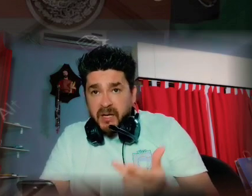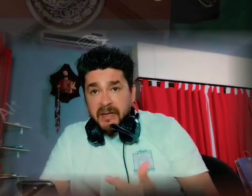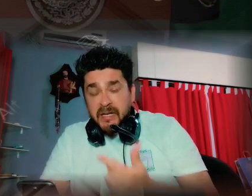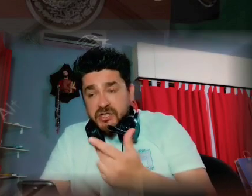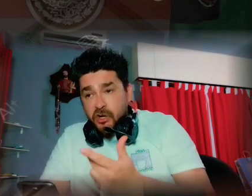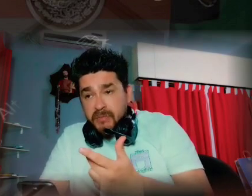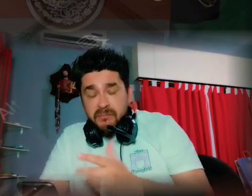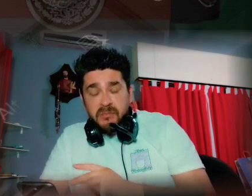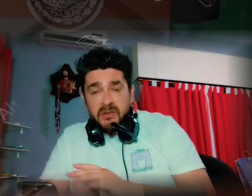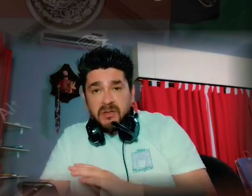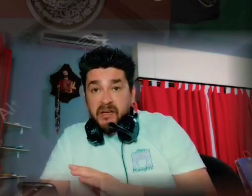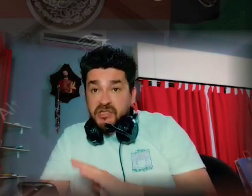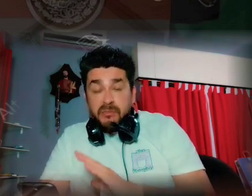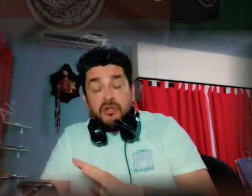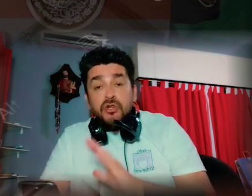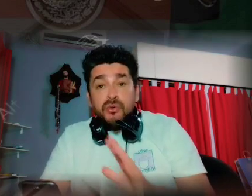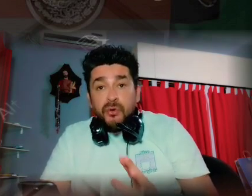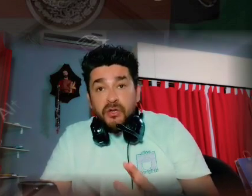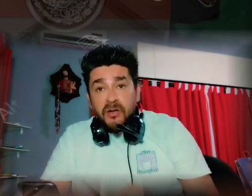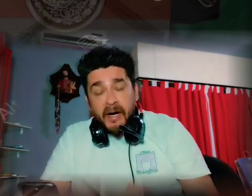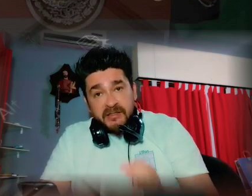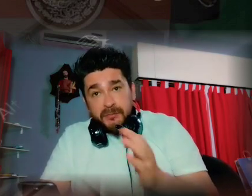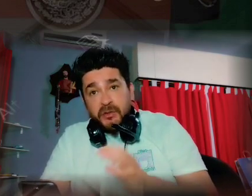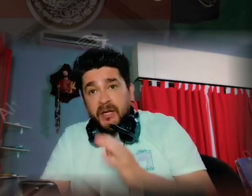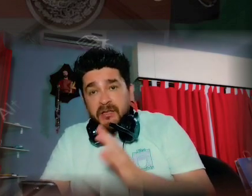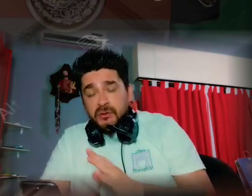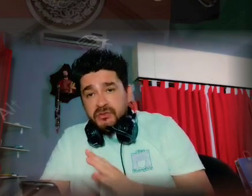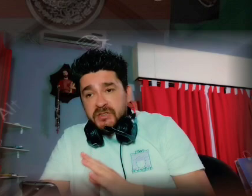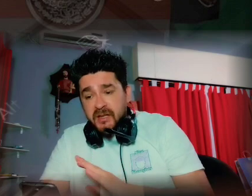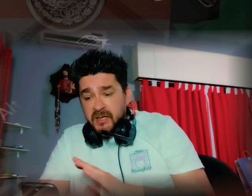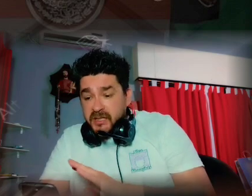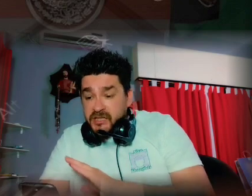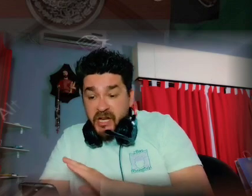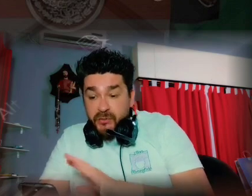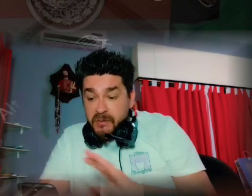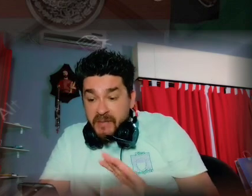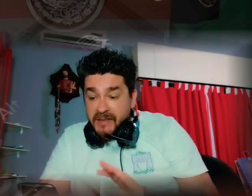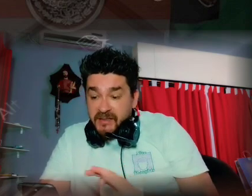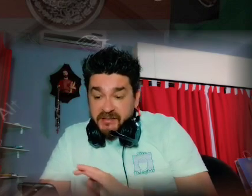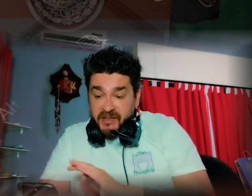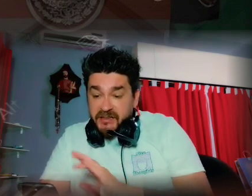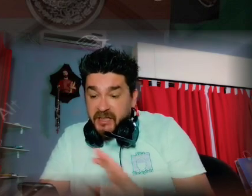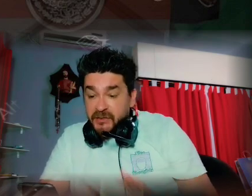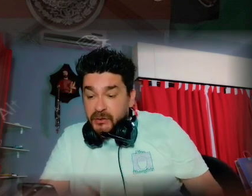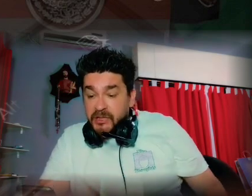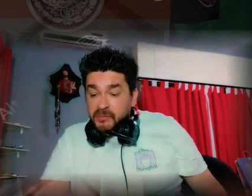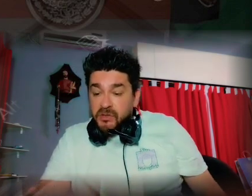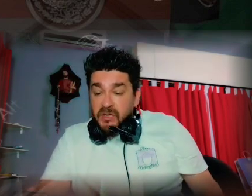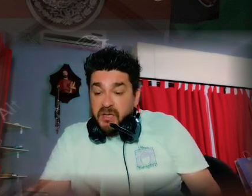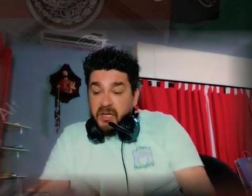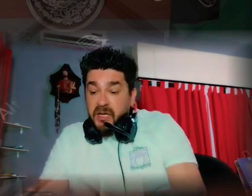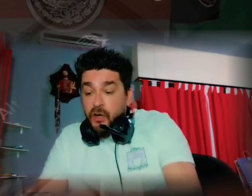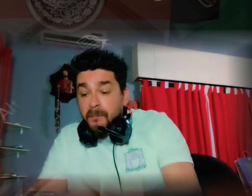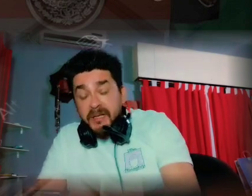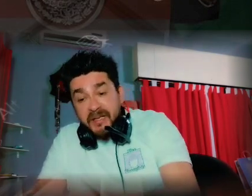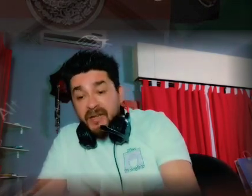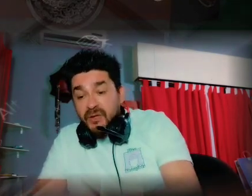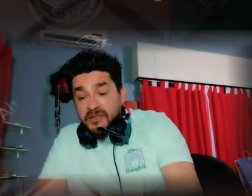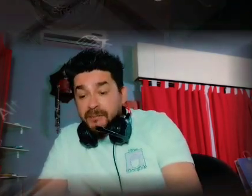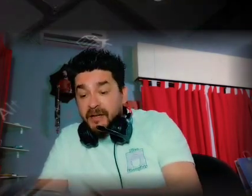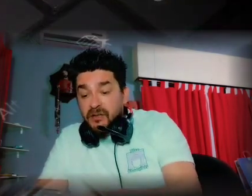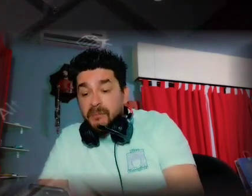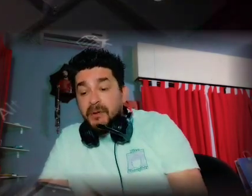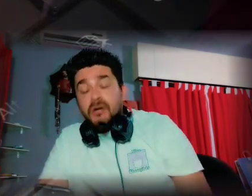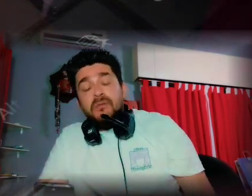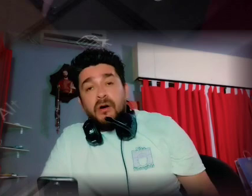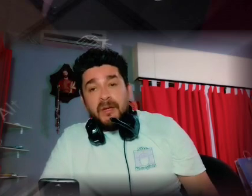renuncia a Clara Schumann. Clara Schumann no dudó, aceptó la renuncia. Ya no es más secretaria de turismo.